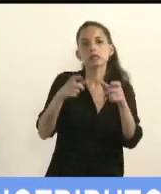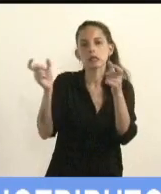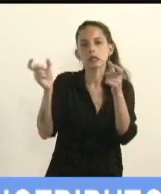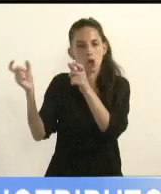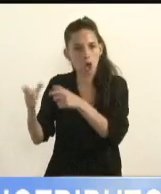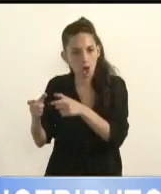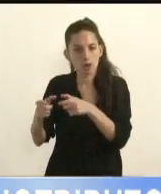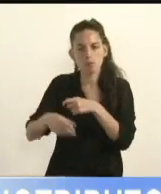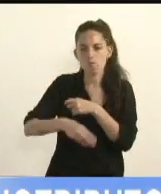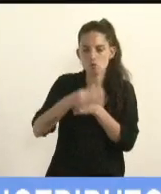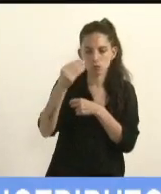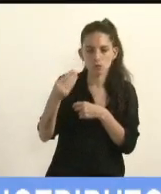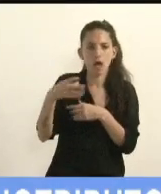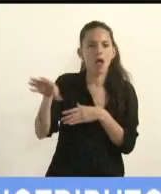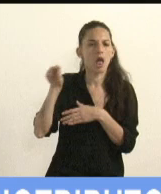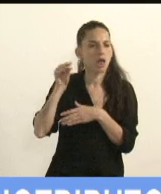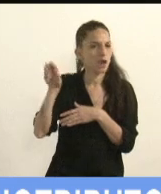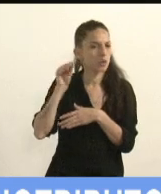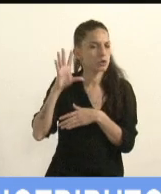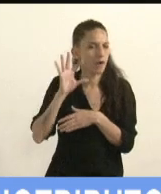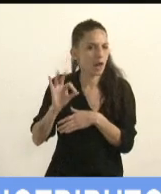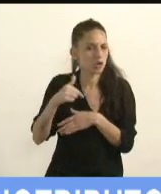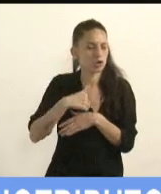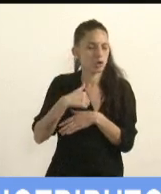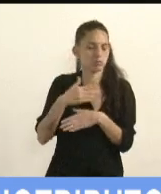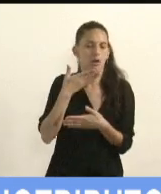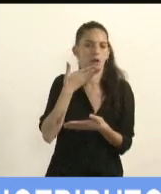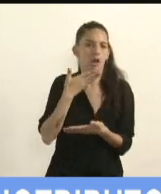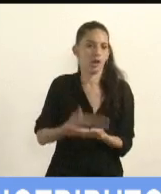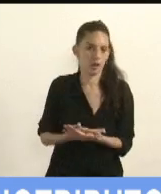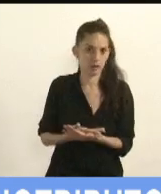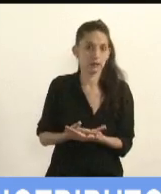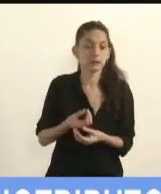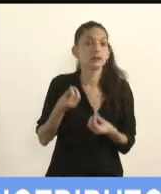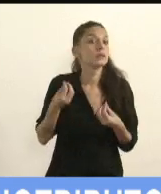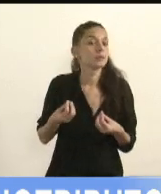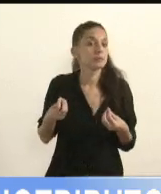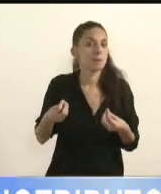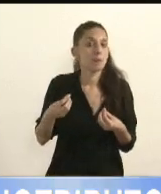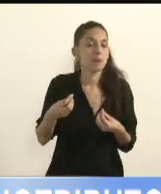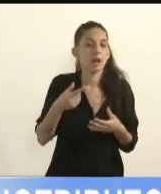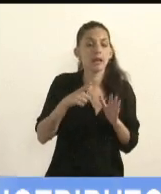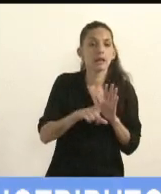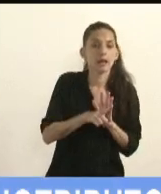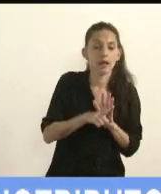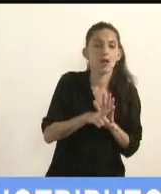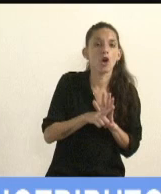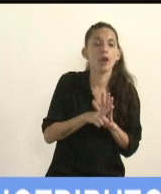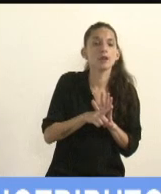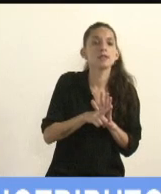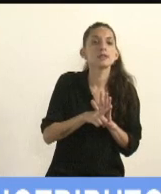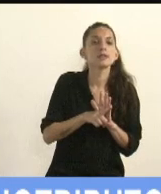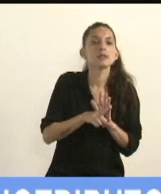escuchado algo que para mí es realmente insólito. Que los legisladores del oficialismo